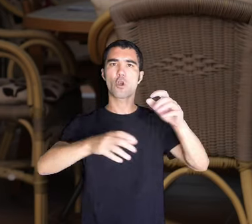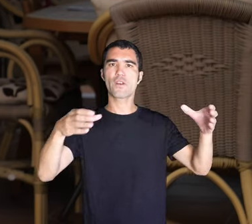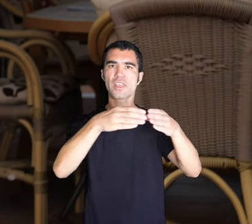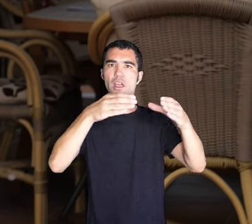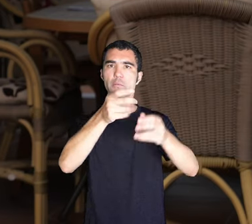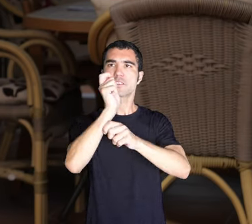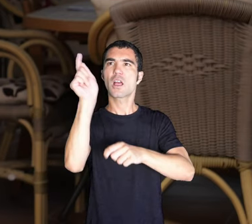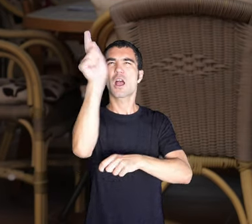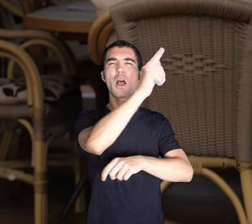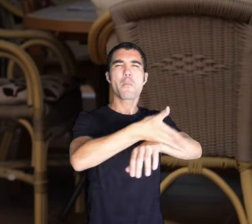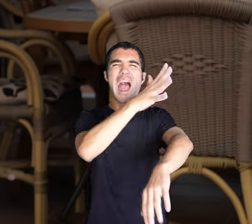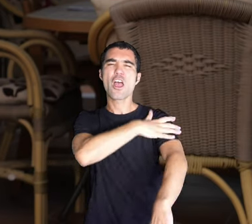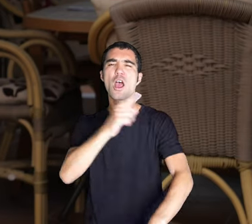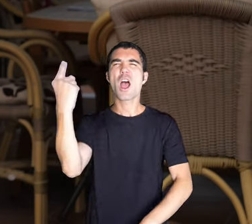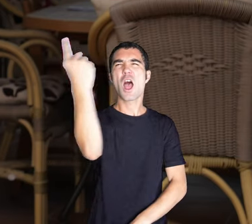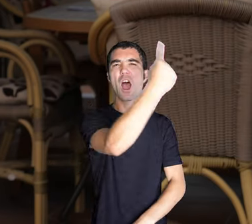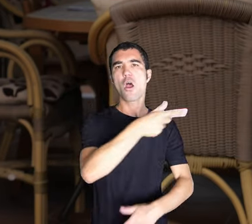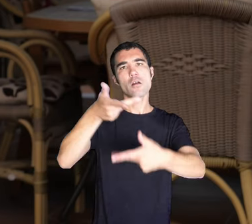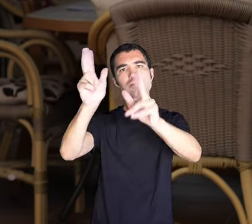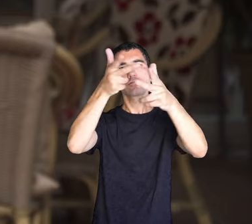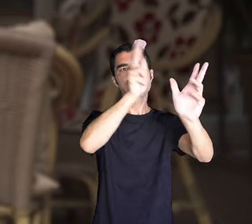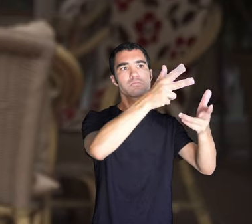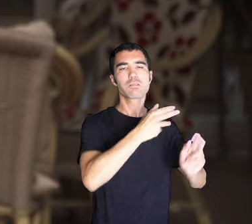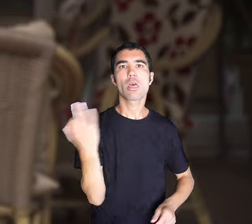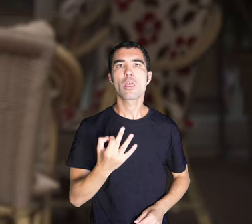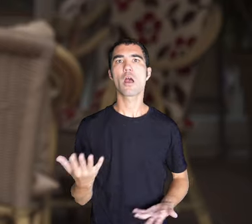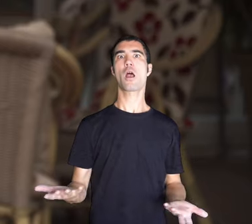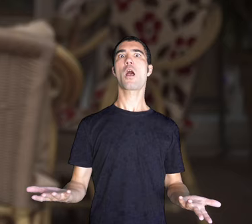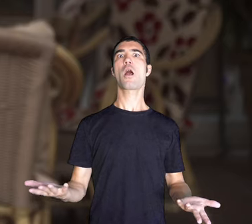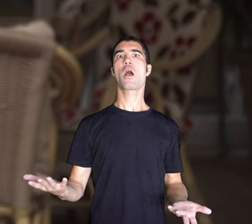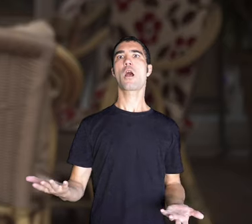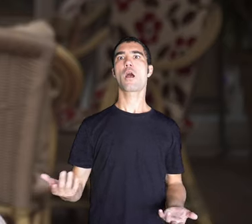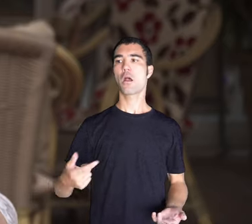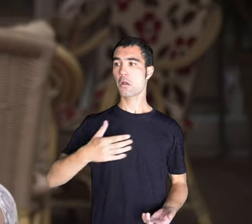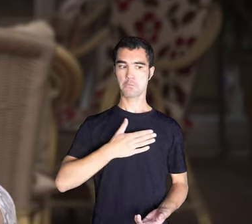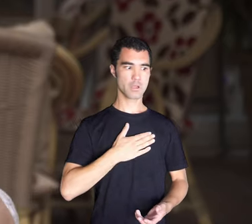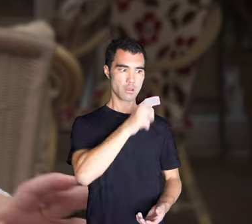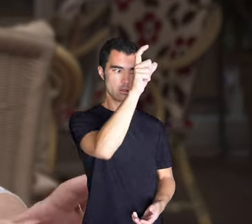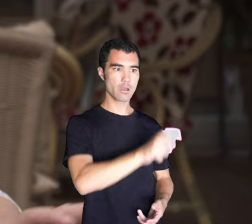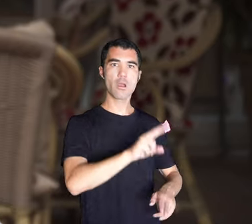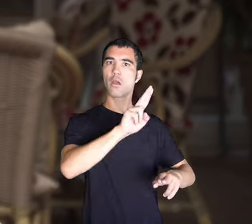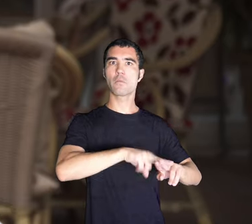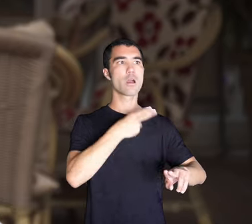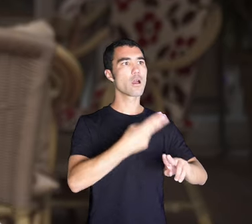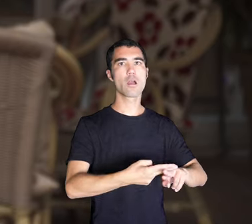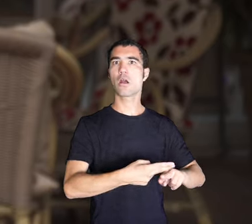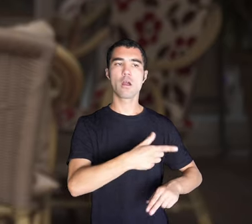pescadores de Mallorca. Y entonces, bueno, cuando vi que mi marido ya no podía